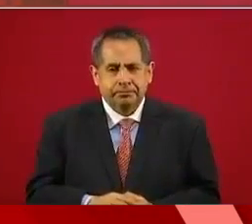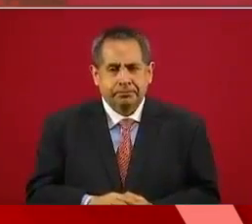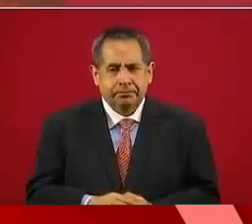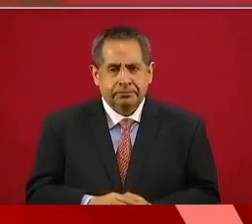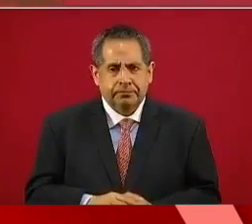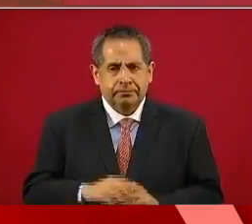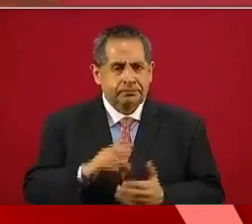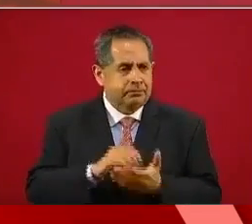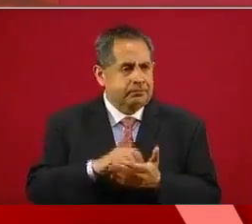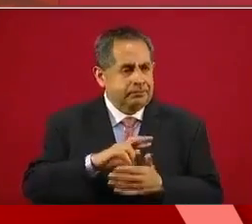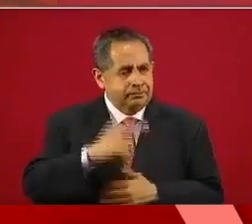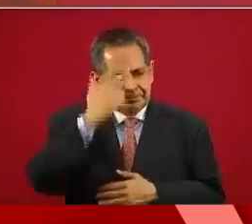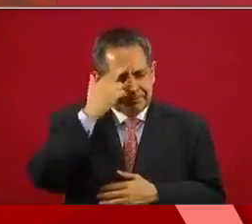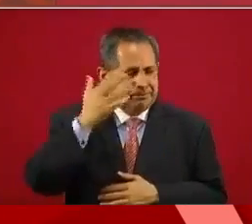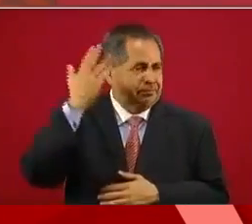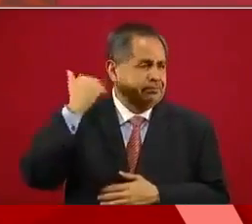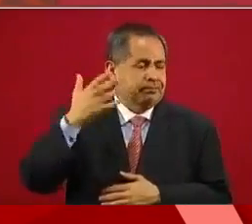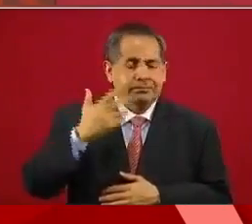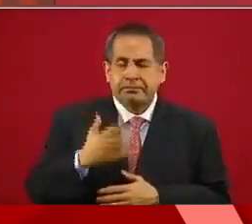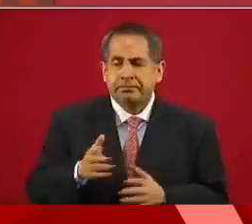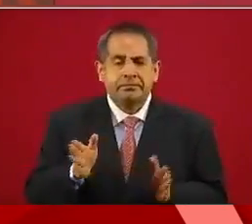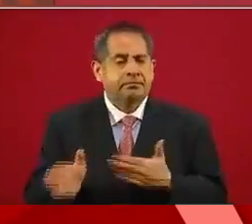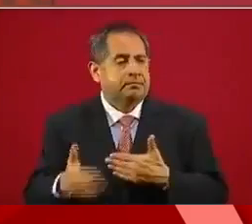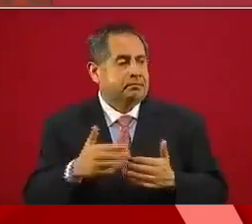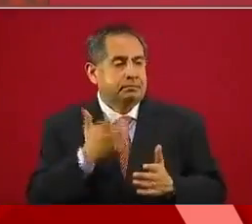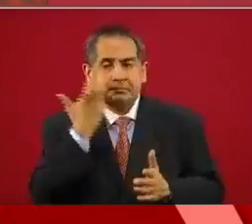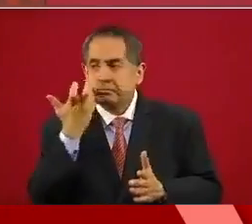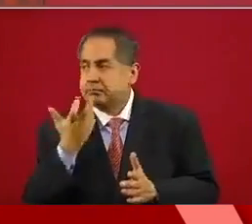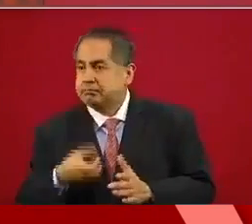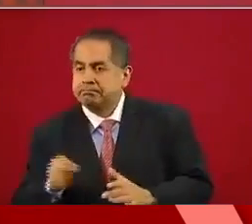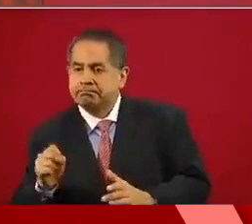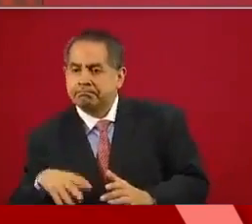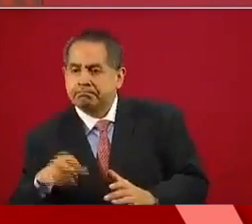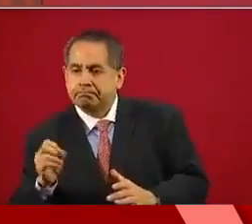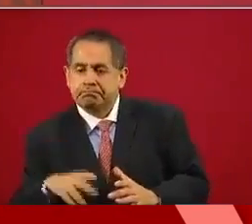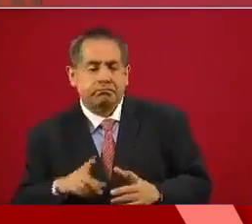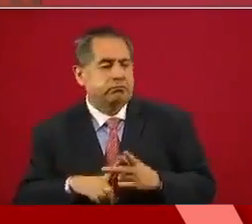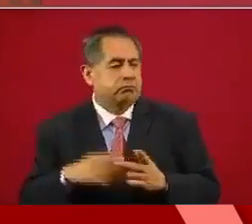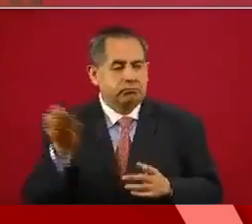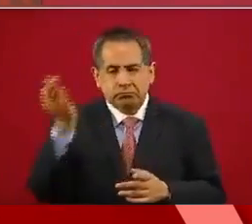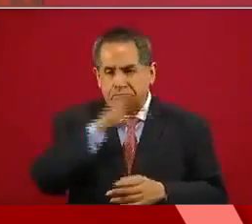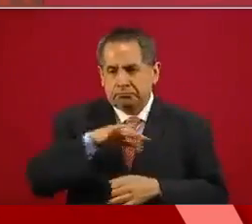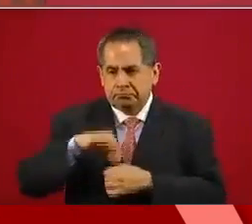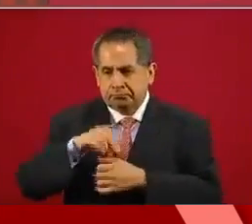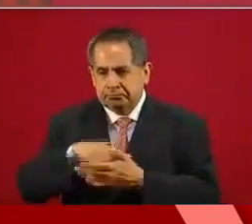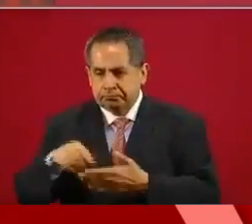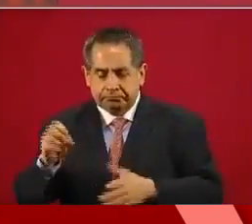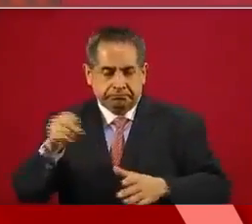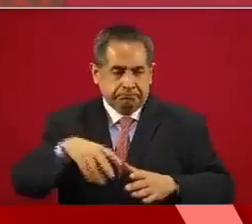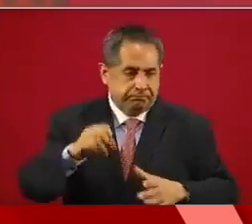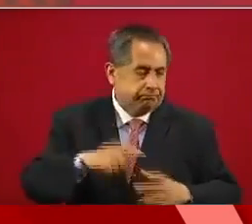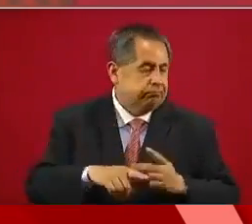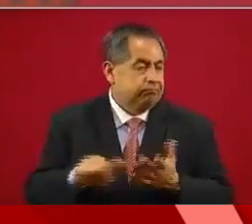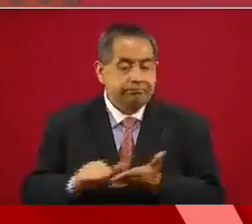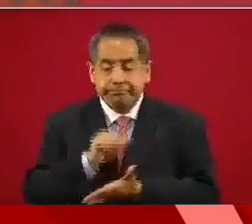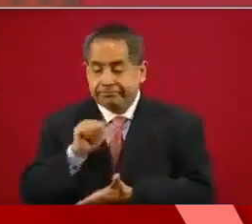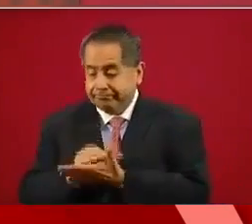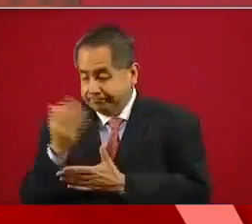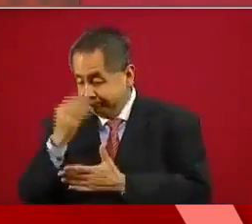y las urnas embarazadas y la falsificación de actas